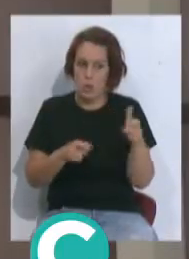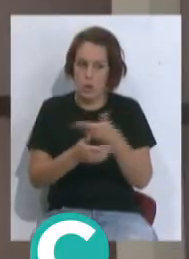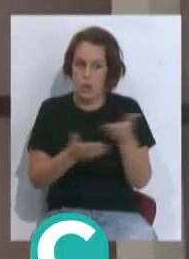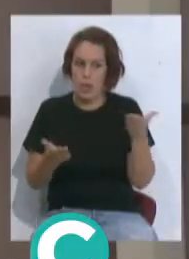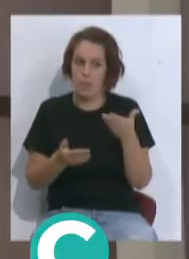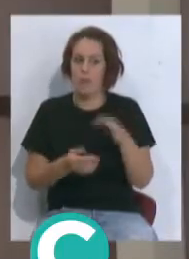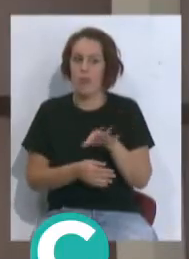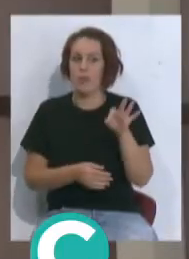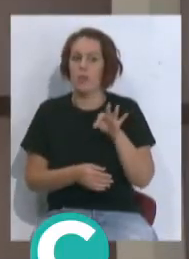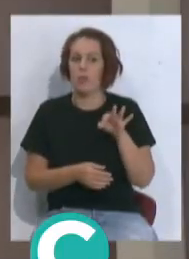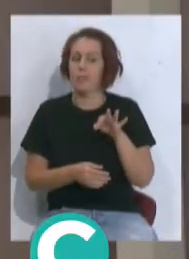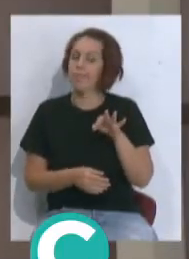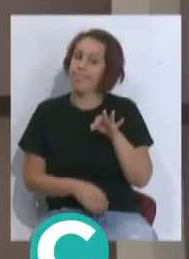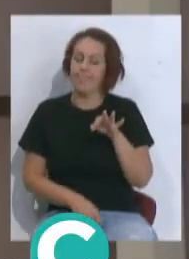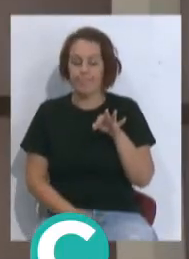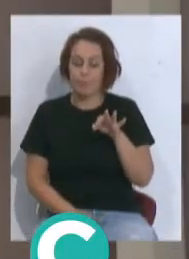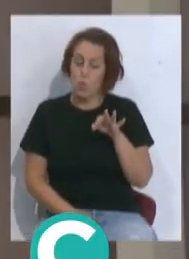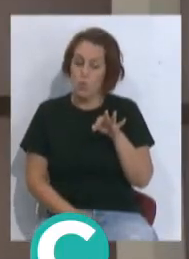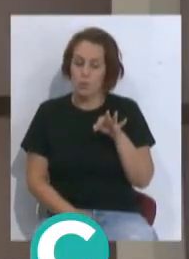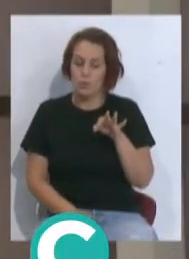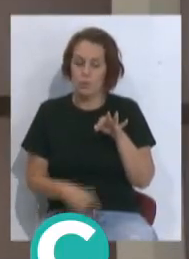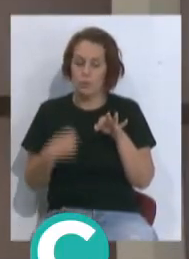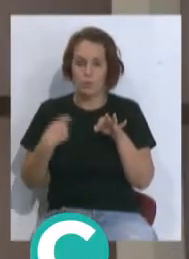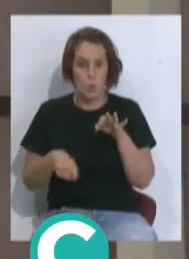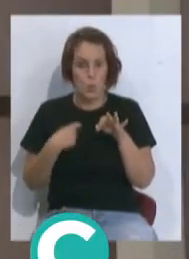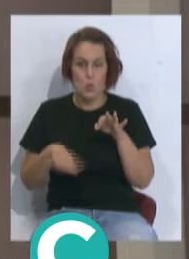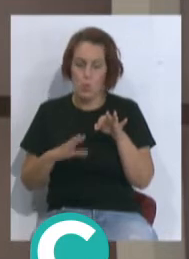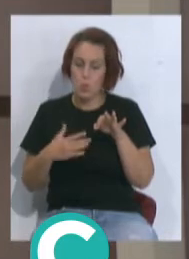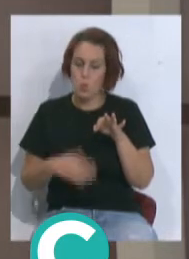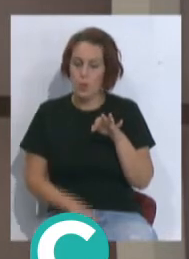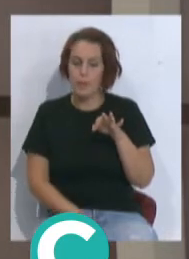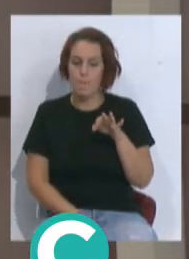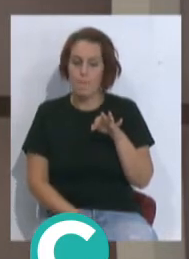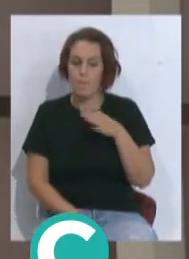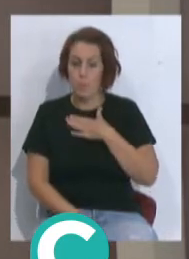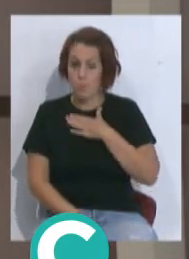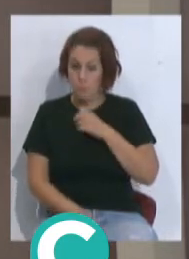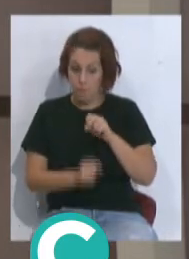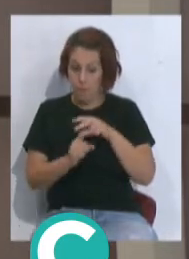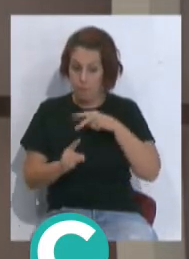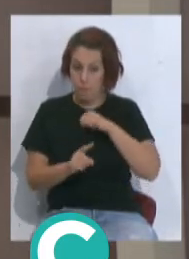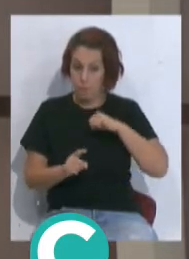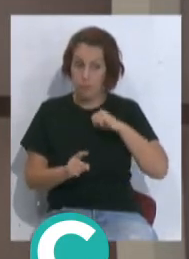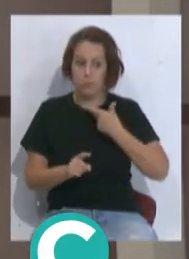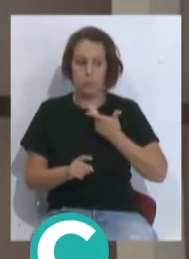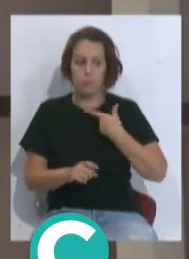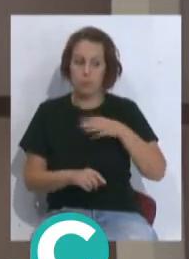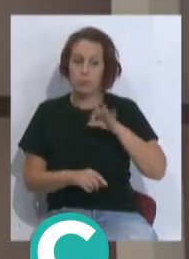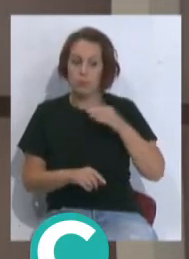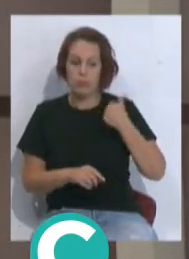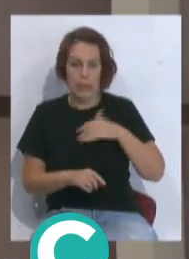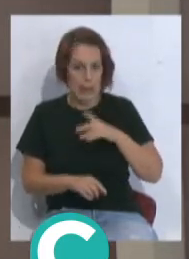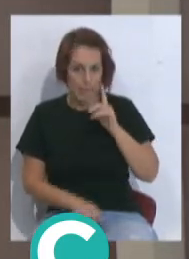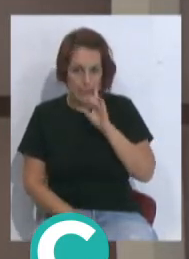una decisión de esa entre las manos, es muy duro. Bajo mi punto de vista, creo que en aquella decisión que ya más o menos hemos dejado